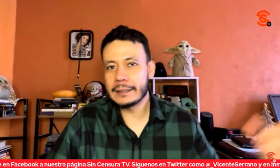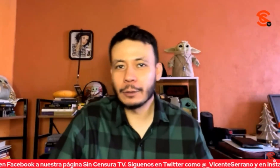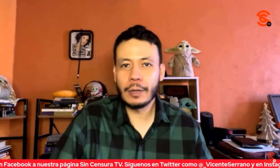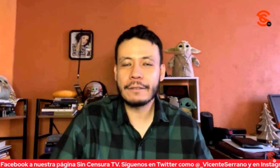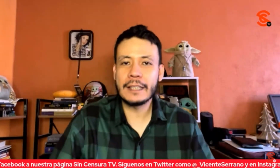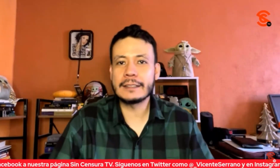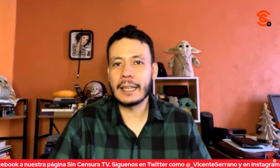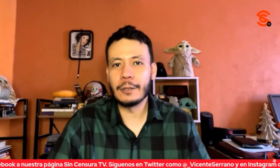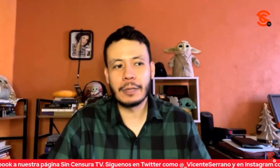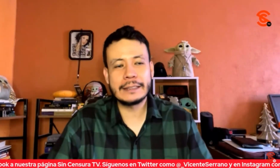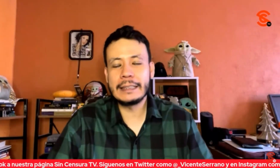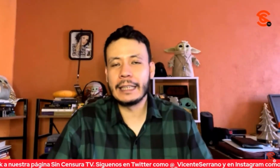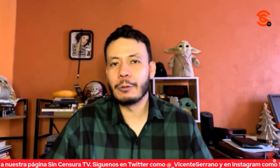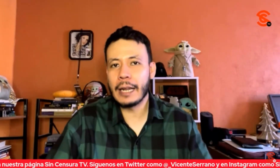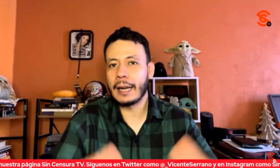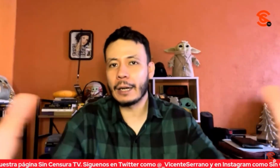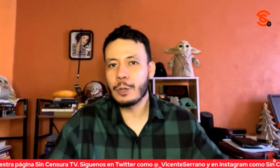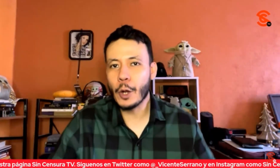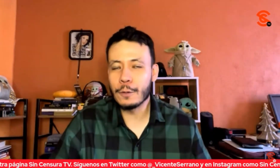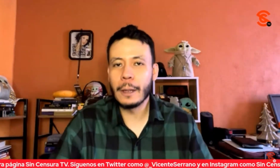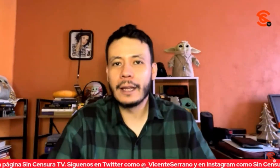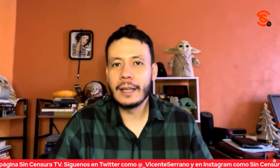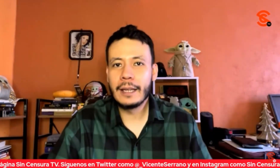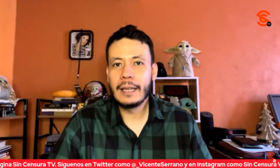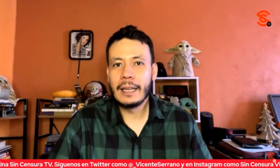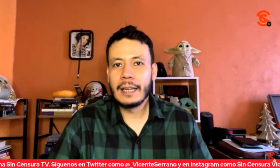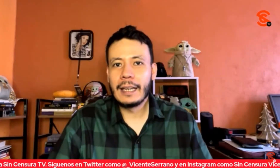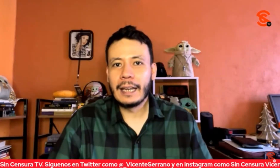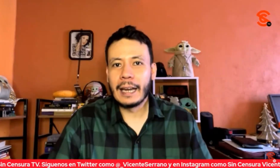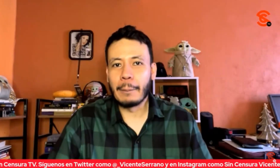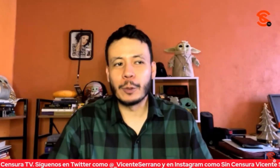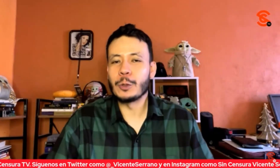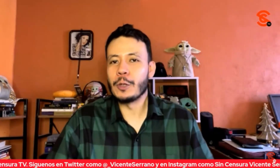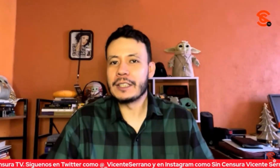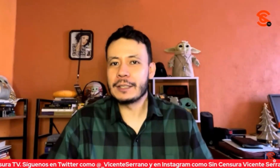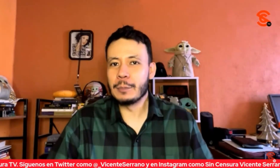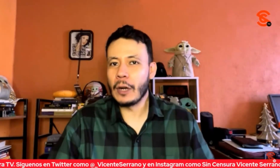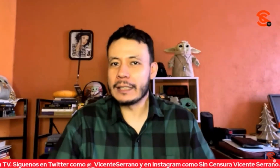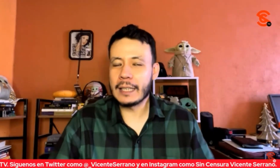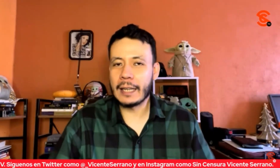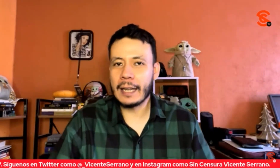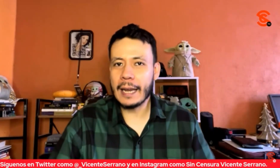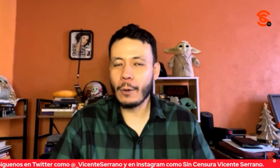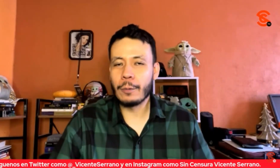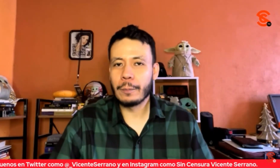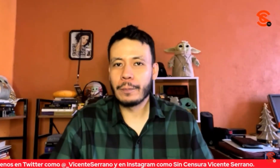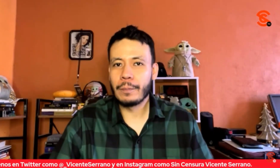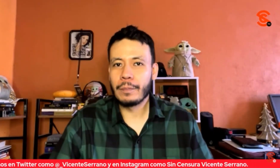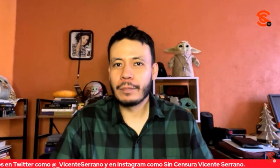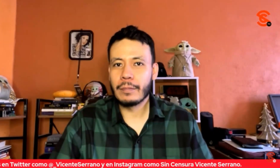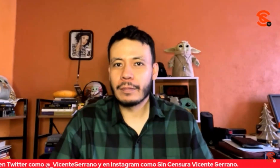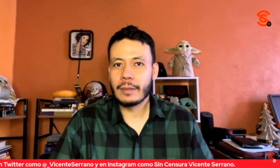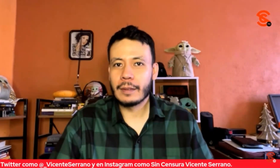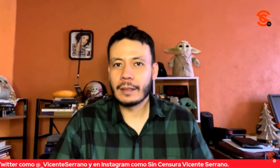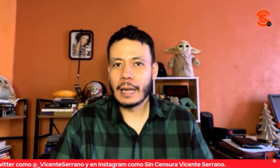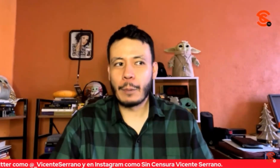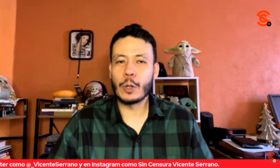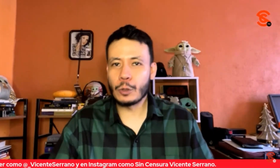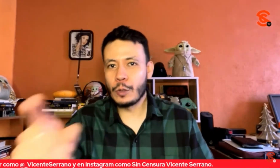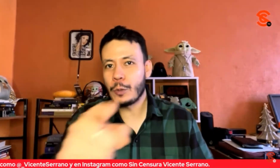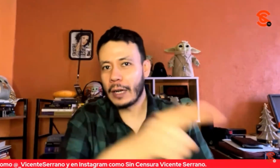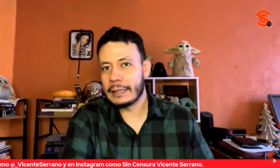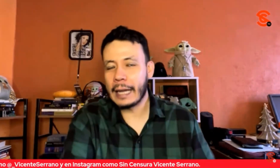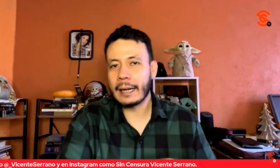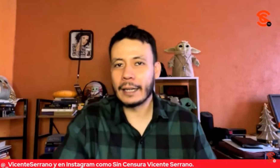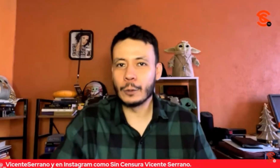varias mujeres en una fiesta, en una reunión, ¿a poco eso no es violencia de género? ¿A